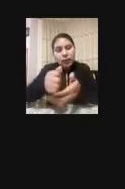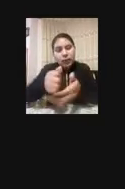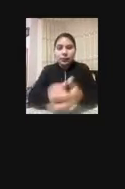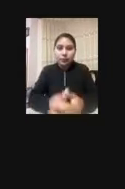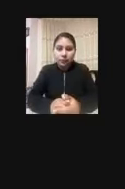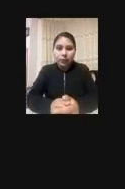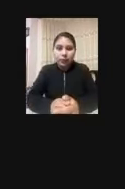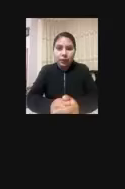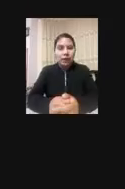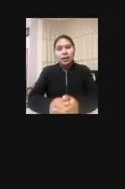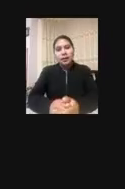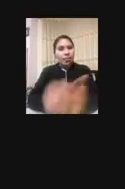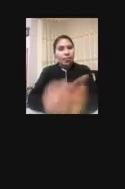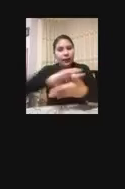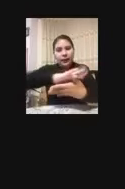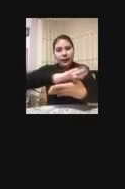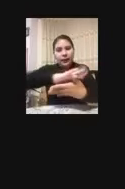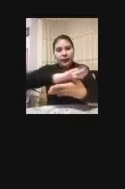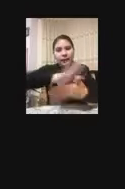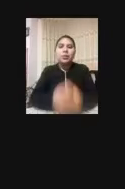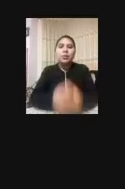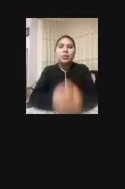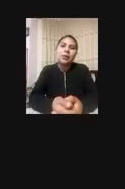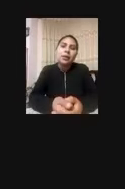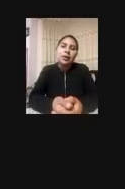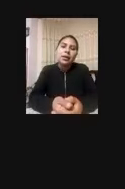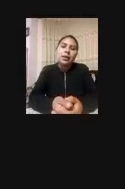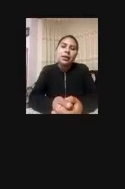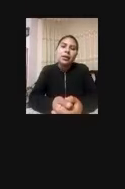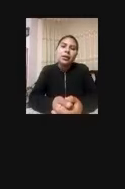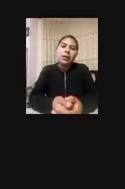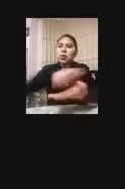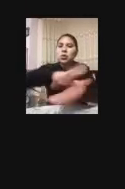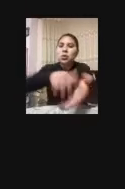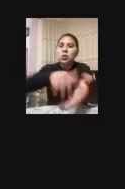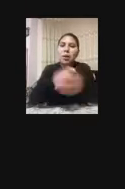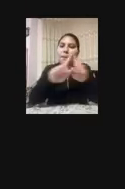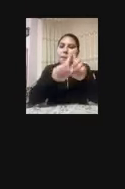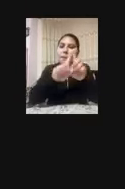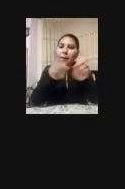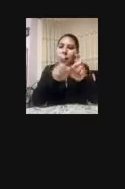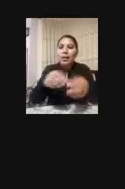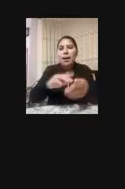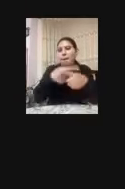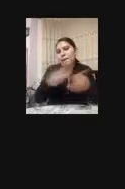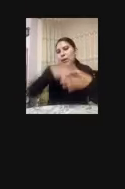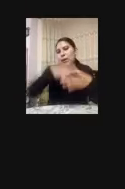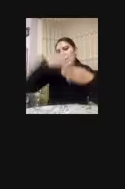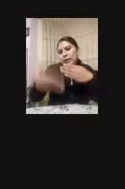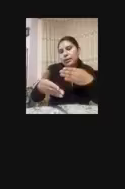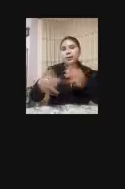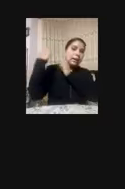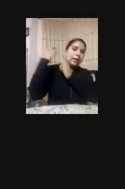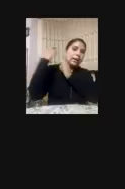todo por parte de odontología. Cualquier pregunta, estamos dispuestos a responderla.